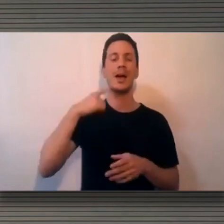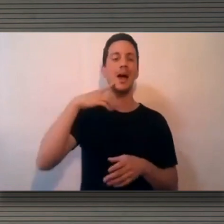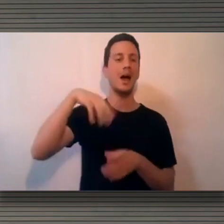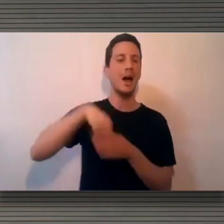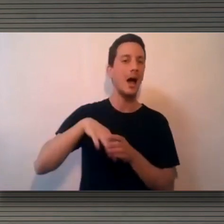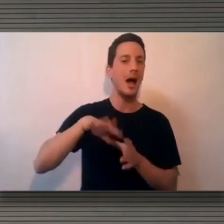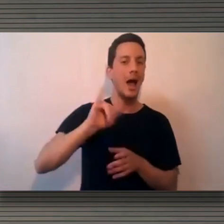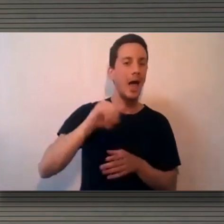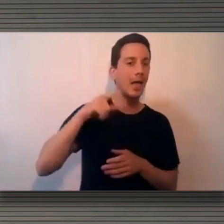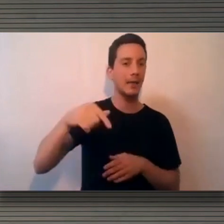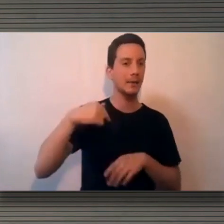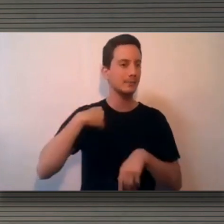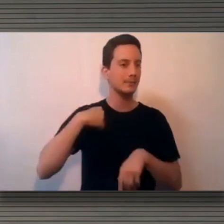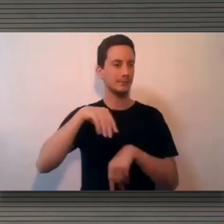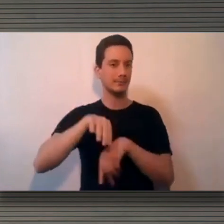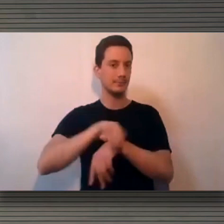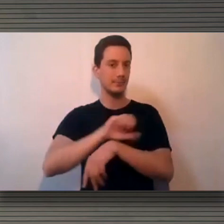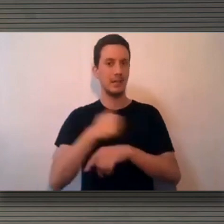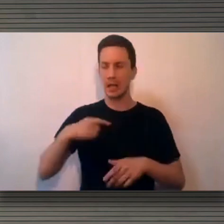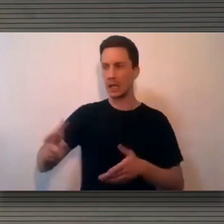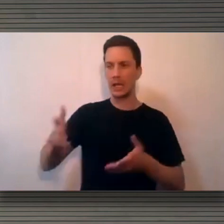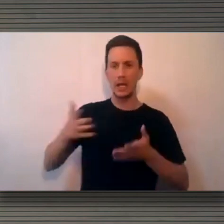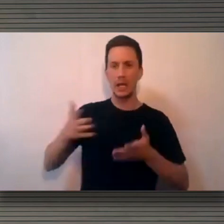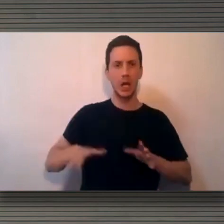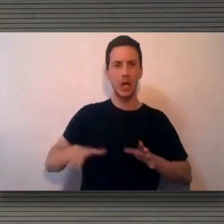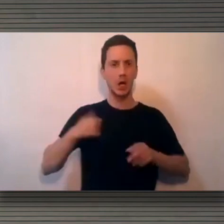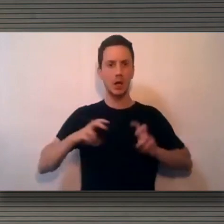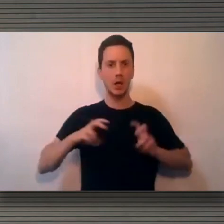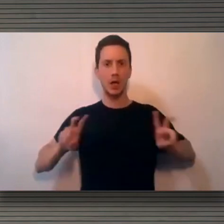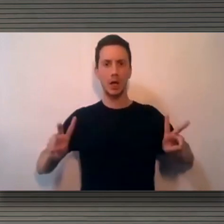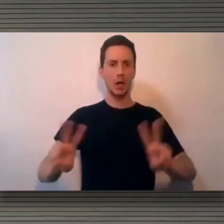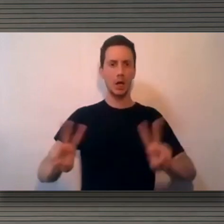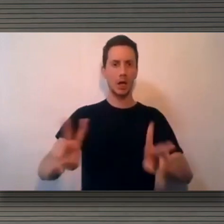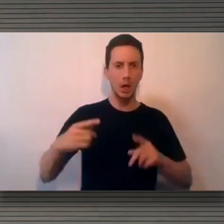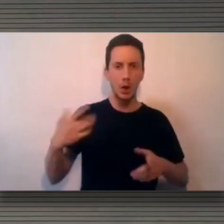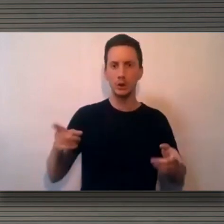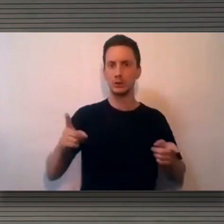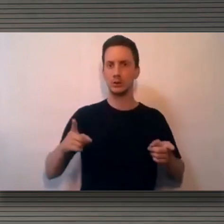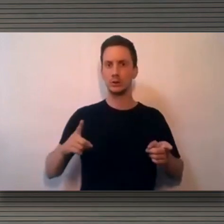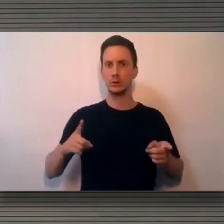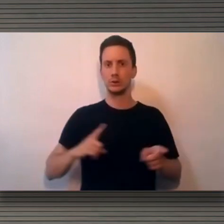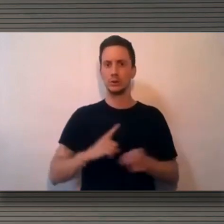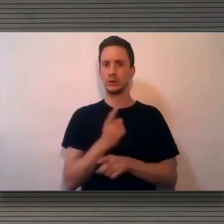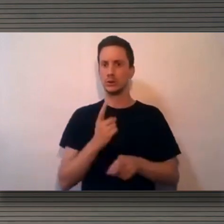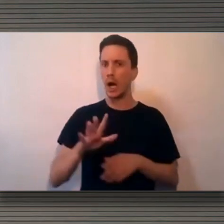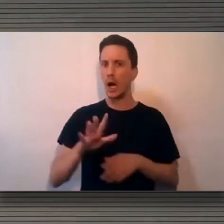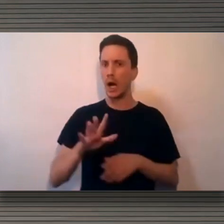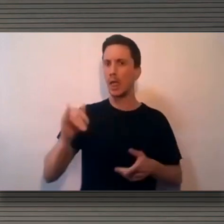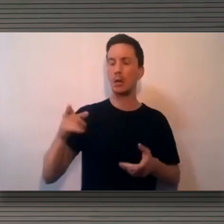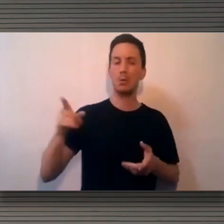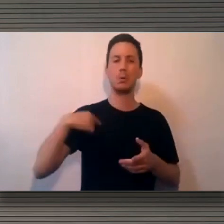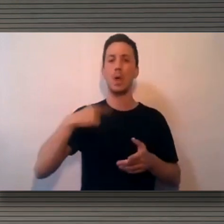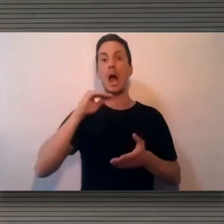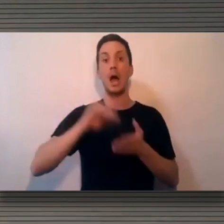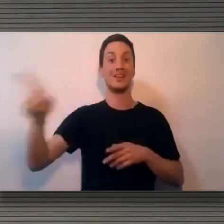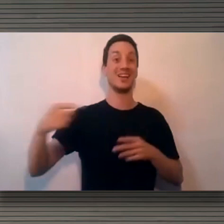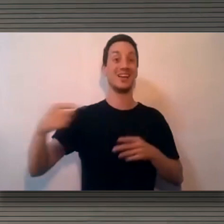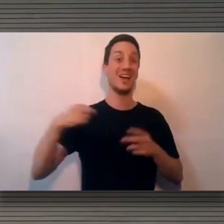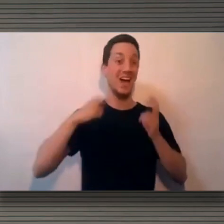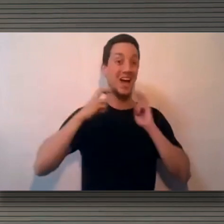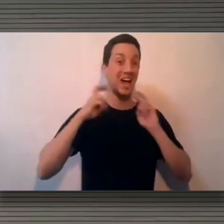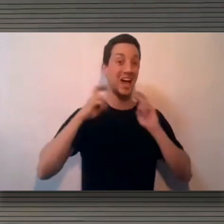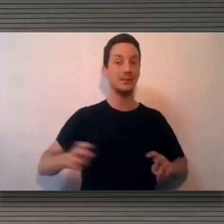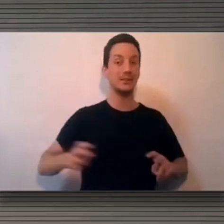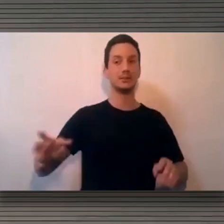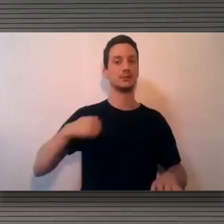mi hijo es muy nervioso"? No, no, lo que pasa es que estos picos de estrés pues hacen que empeore, seguro. Esto